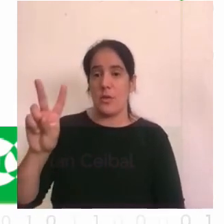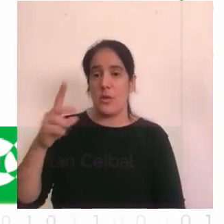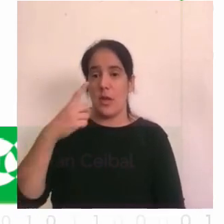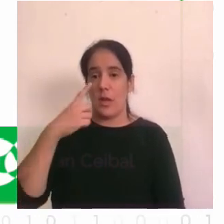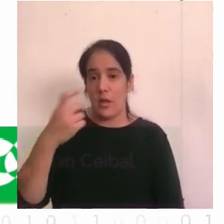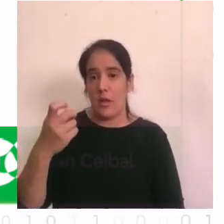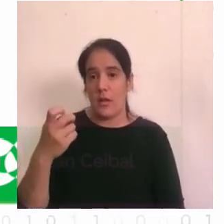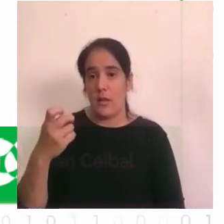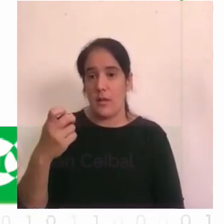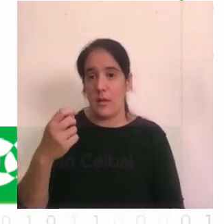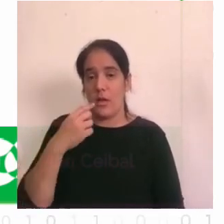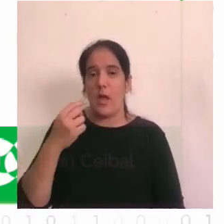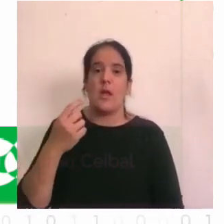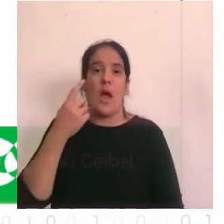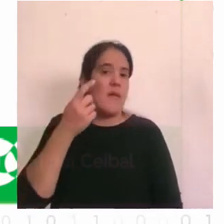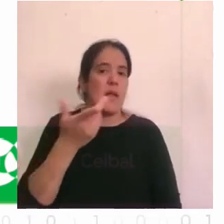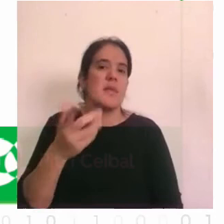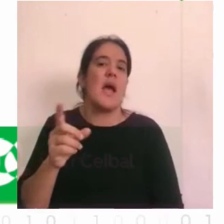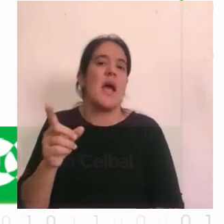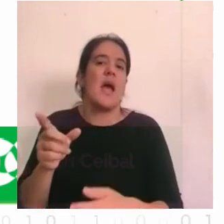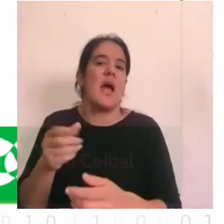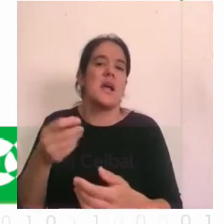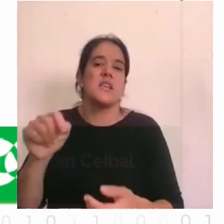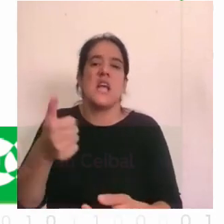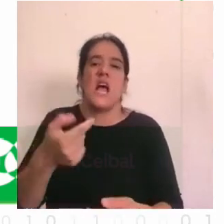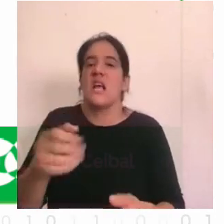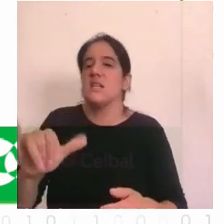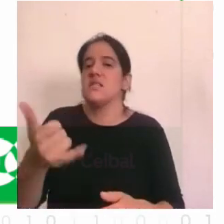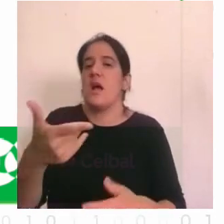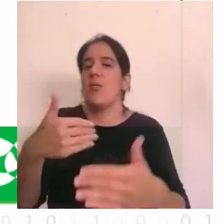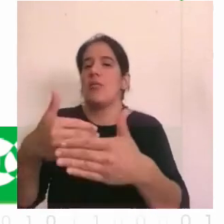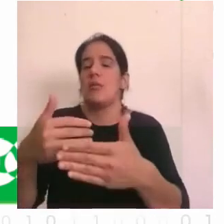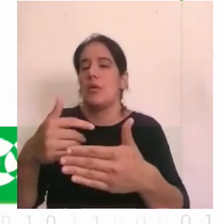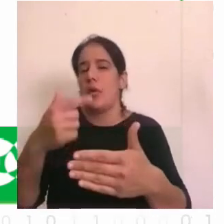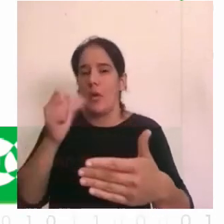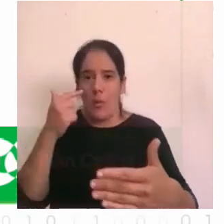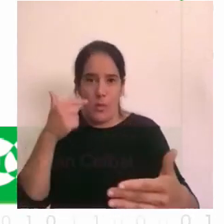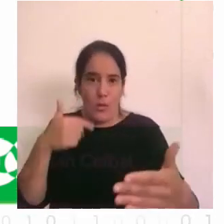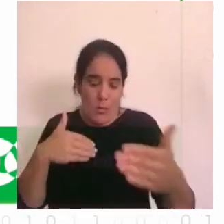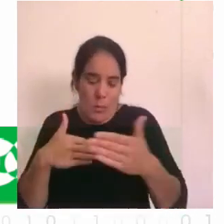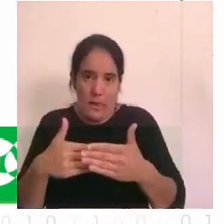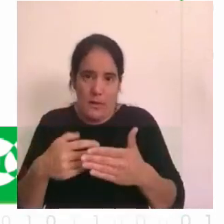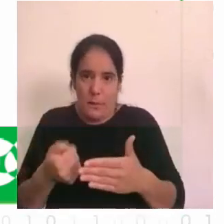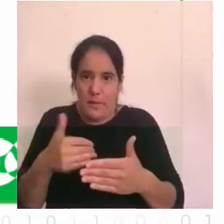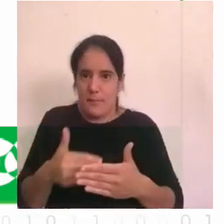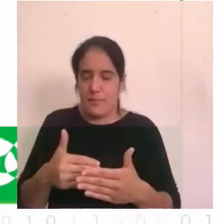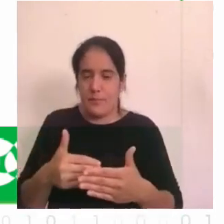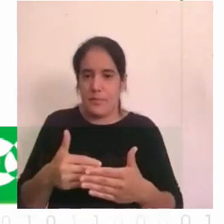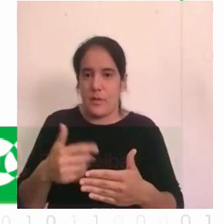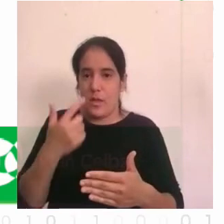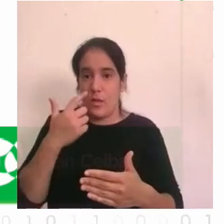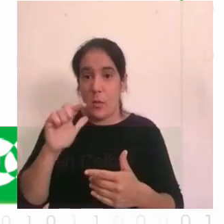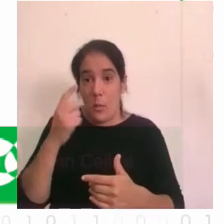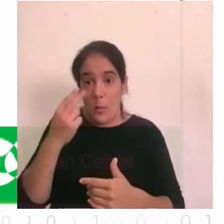la lag HFF1 me mide los efectos de corto plazo. Vemos que tanto para los problemas internalizantes como externalizantes,